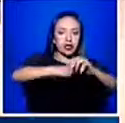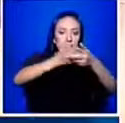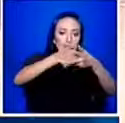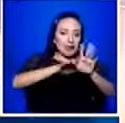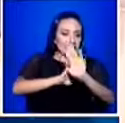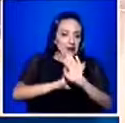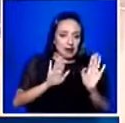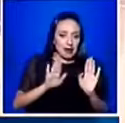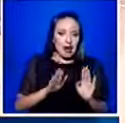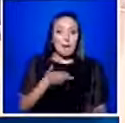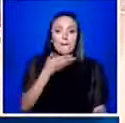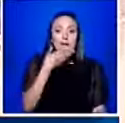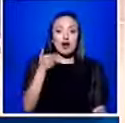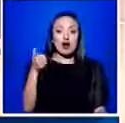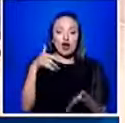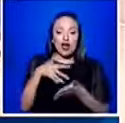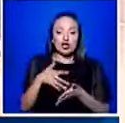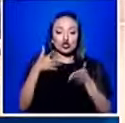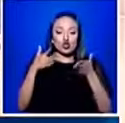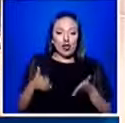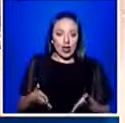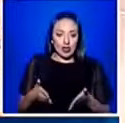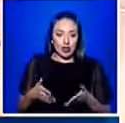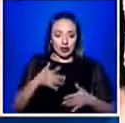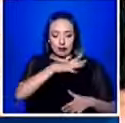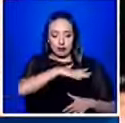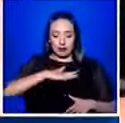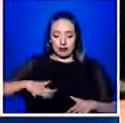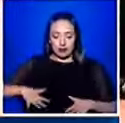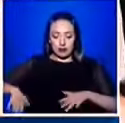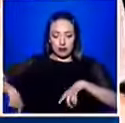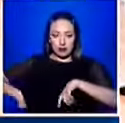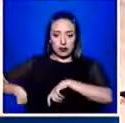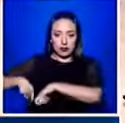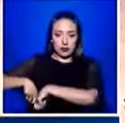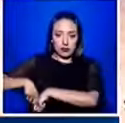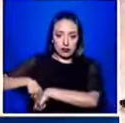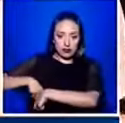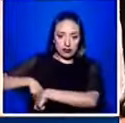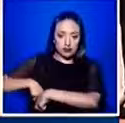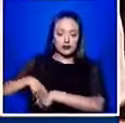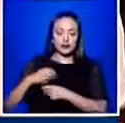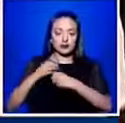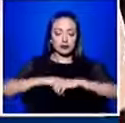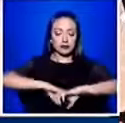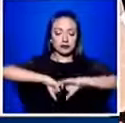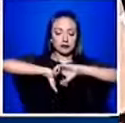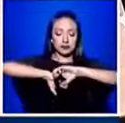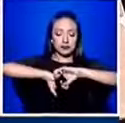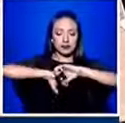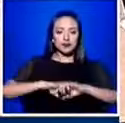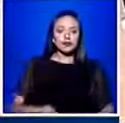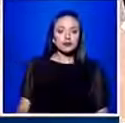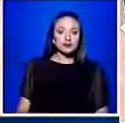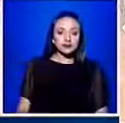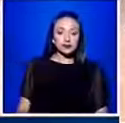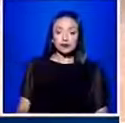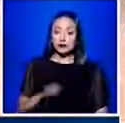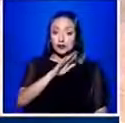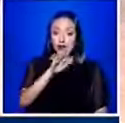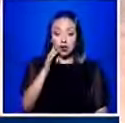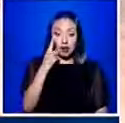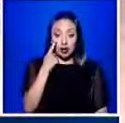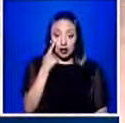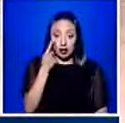símbolo patrio a los mejores estudiantes de la Unidad Educativa Humberto Mata Martínez. Ya, como ustedes